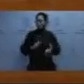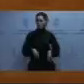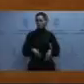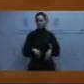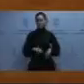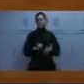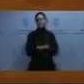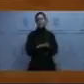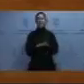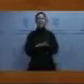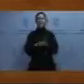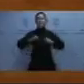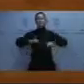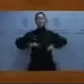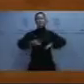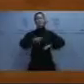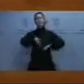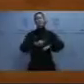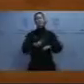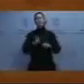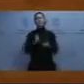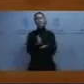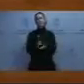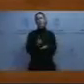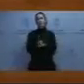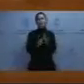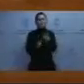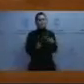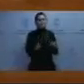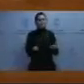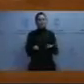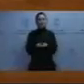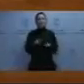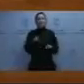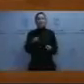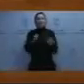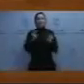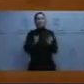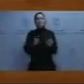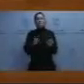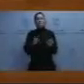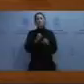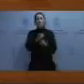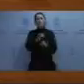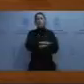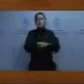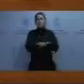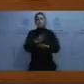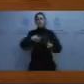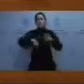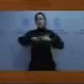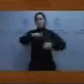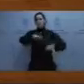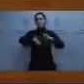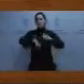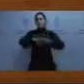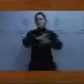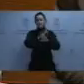de nuestros mayores, que no tienen por qué pagar la incapacidad de un Gobierno al que las cuentas no le